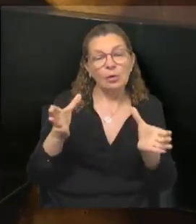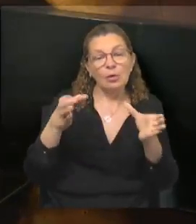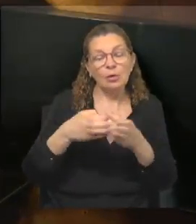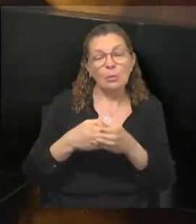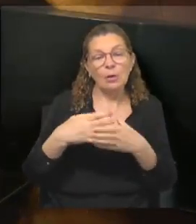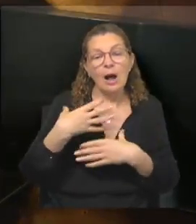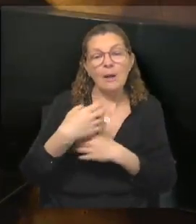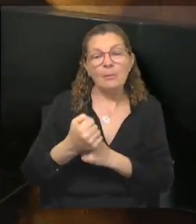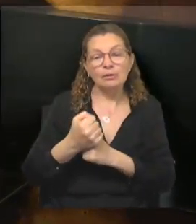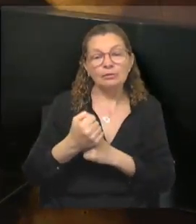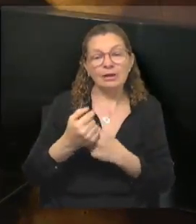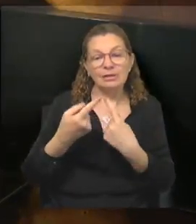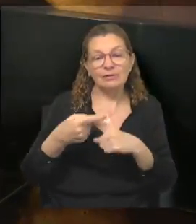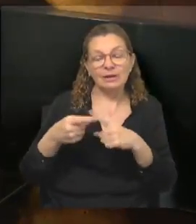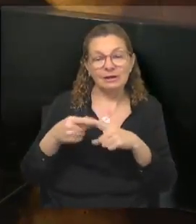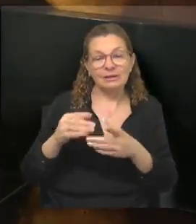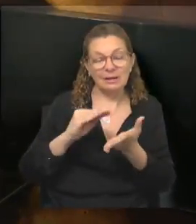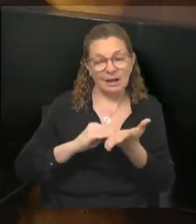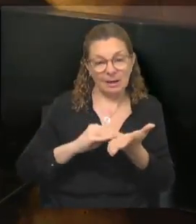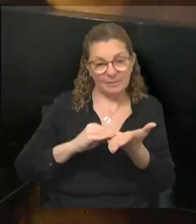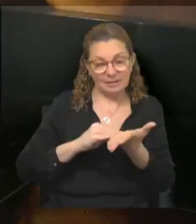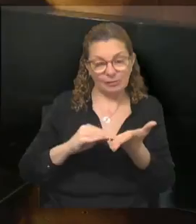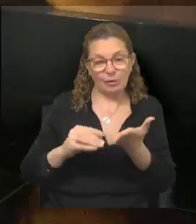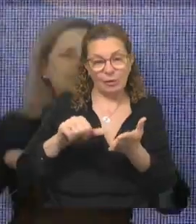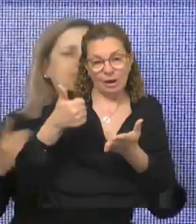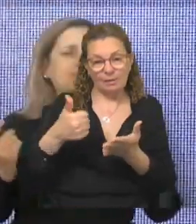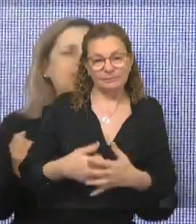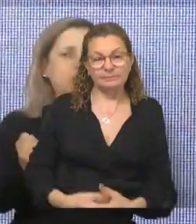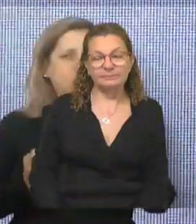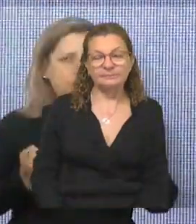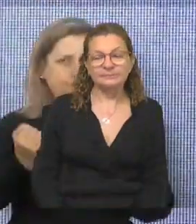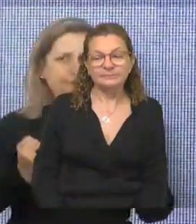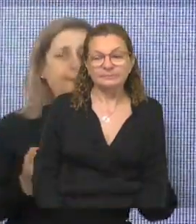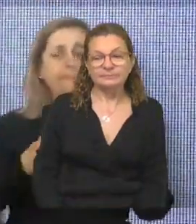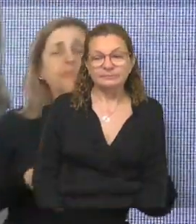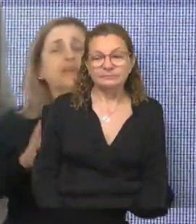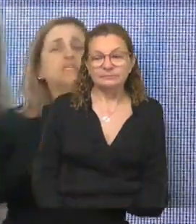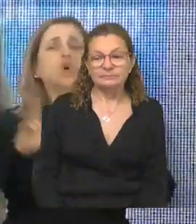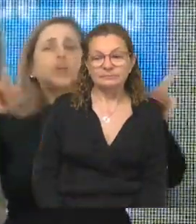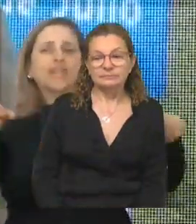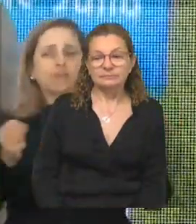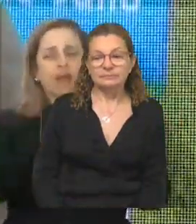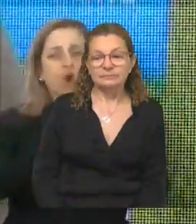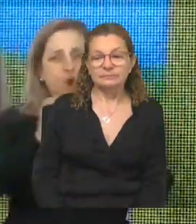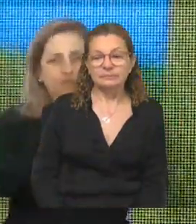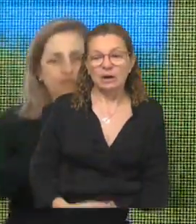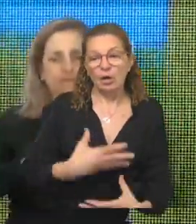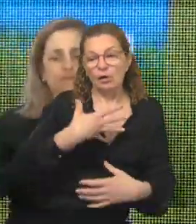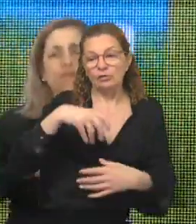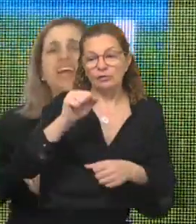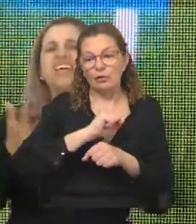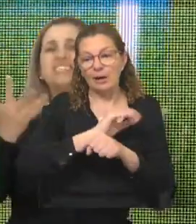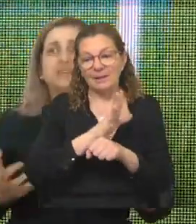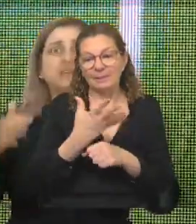beneficia de las acciones trazadas por su administración entre lo que se nos llevó la pandemia